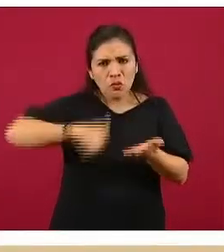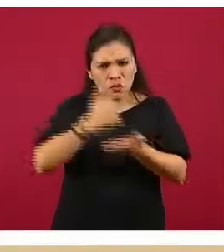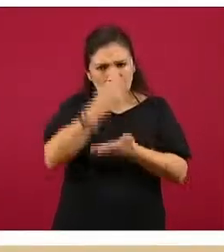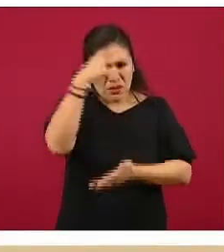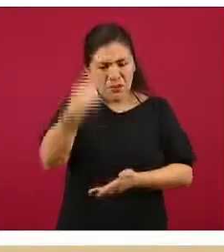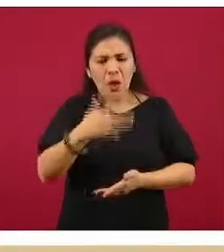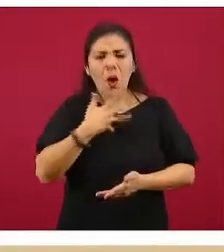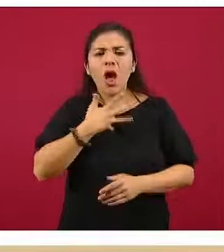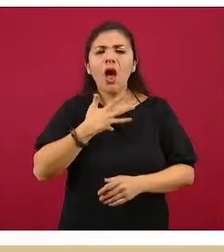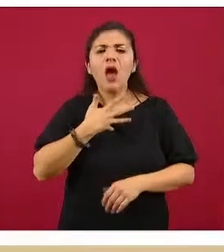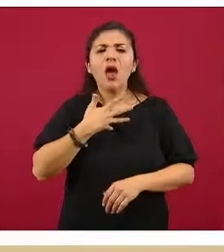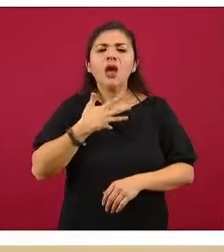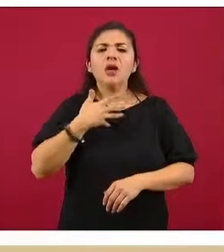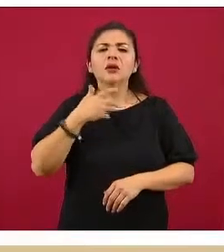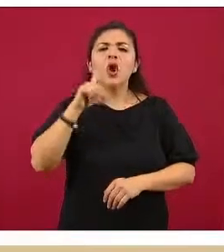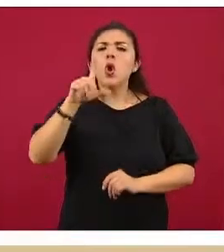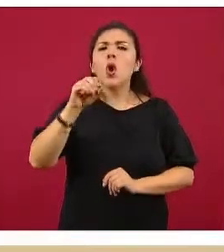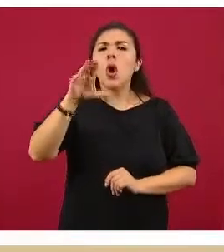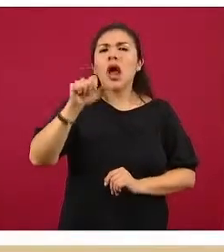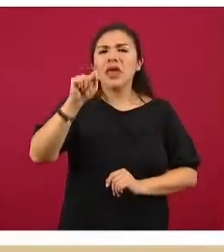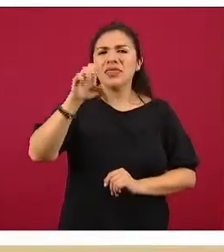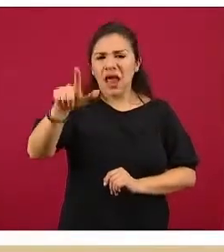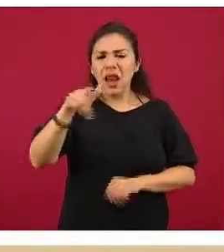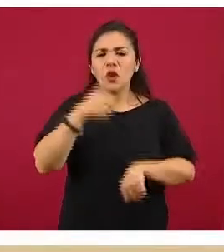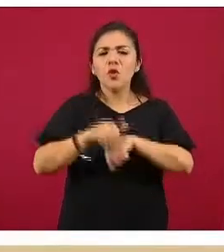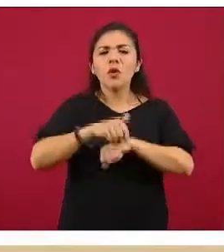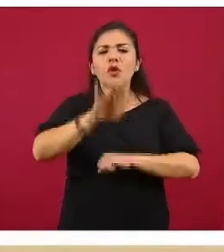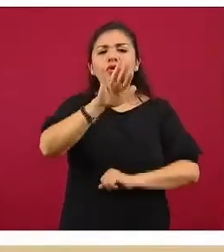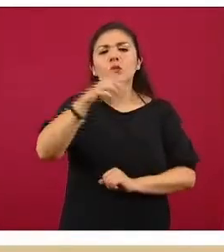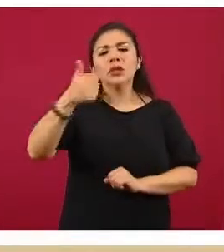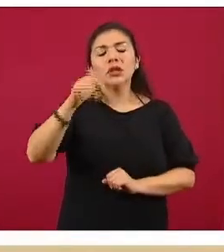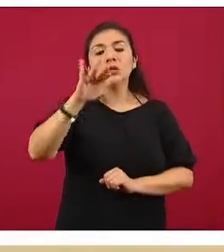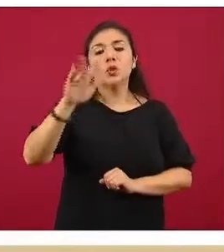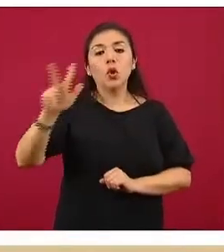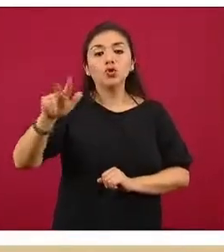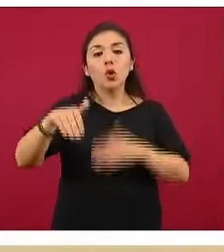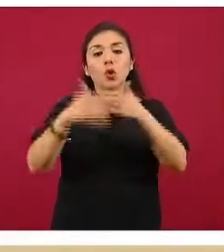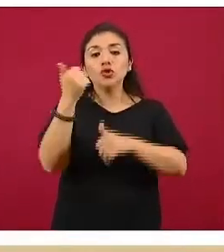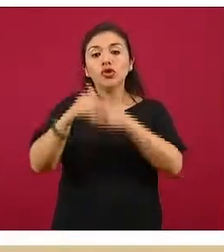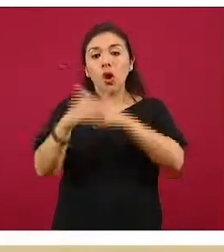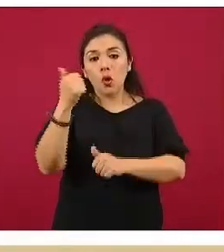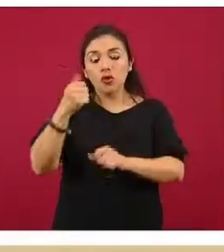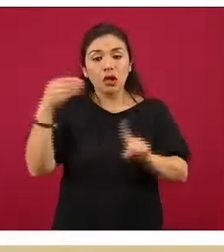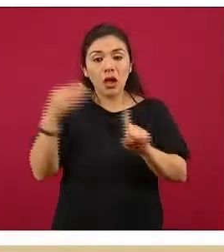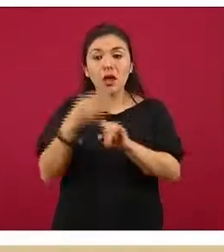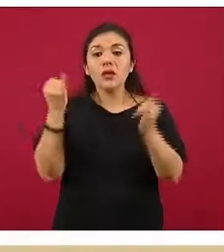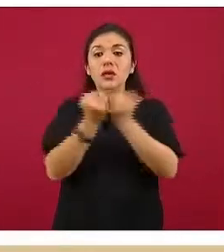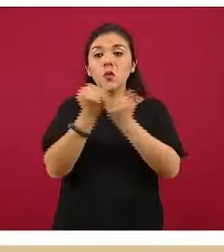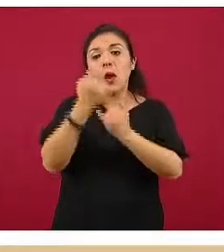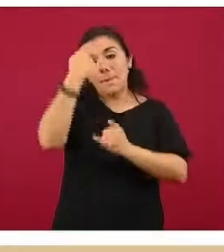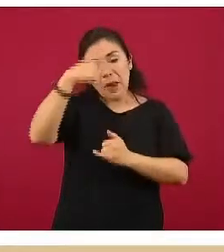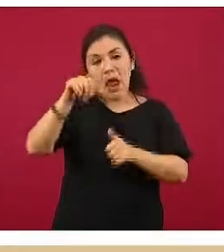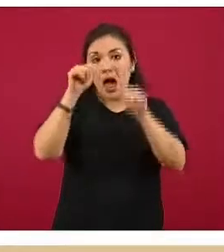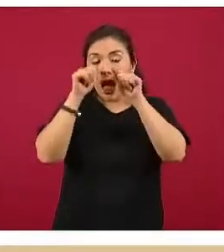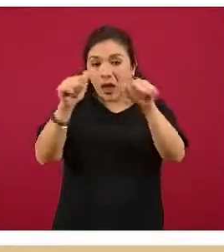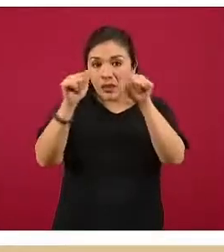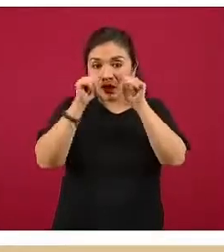México es la parte de Locatel al 56 58 11 11, en específico también para